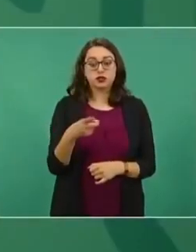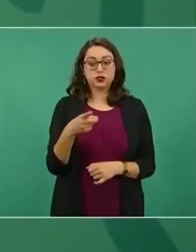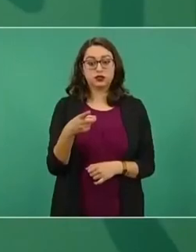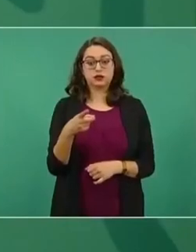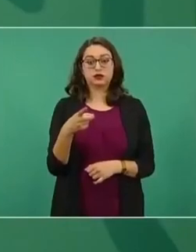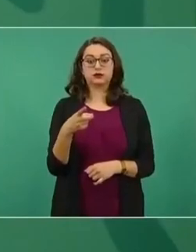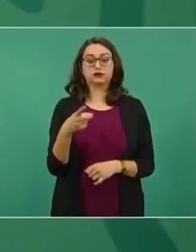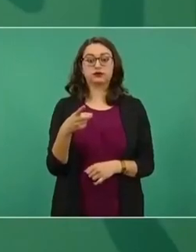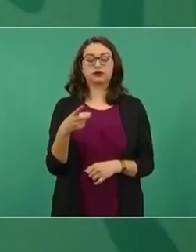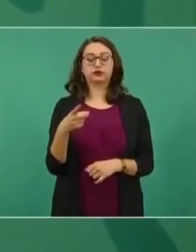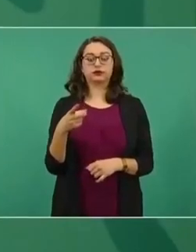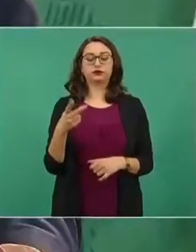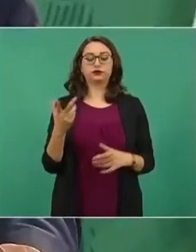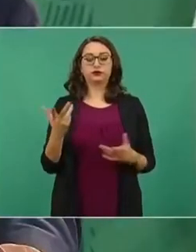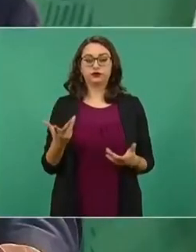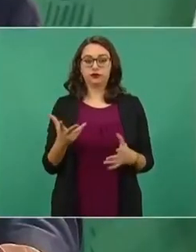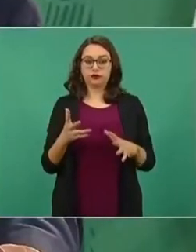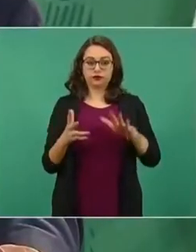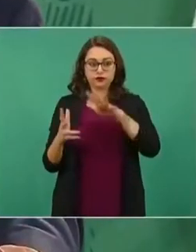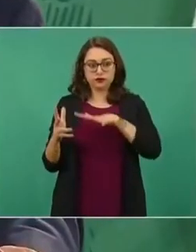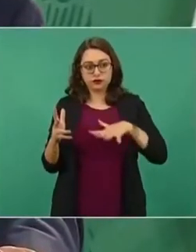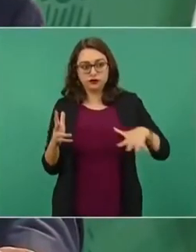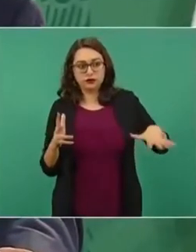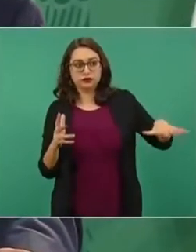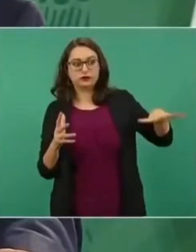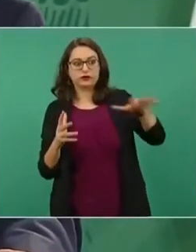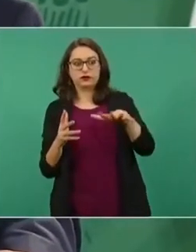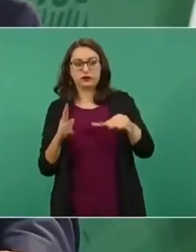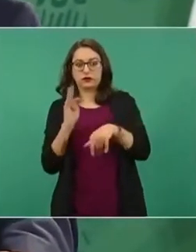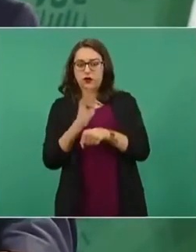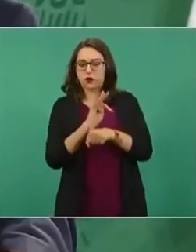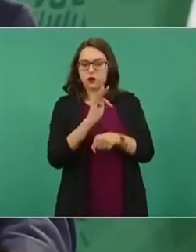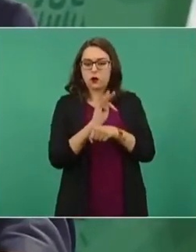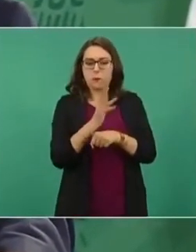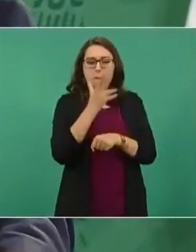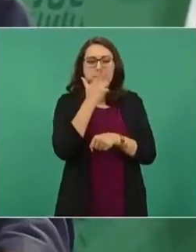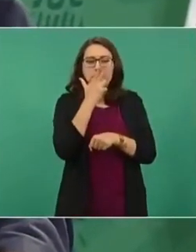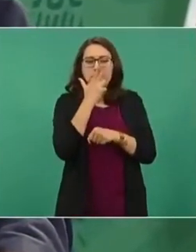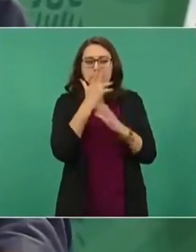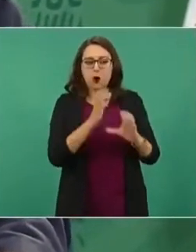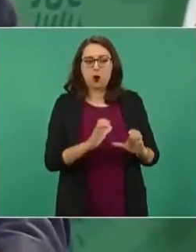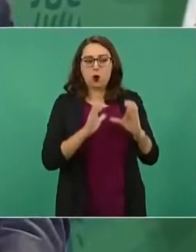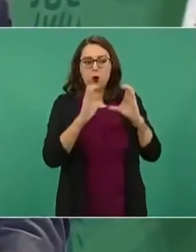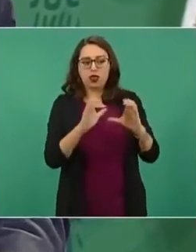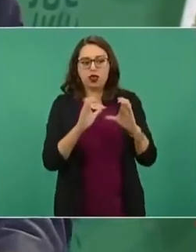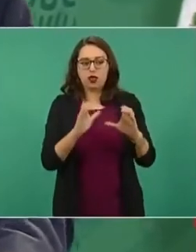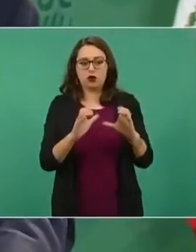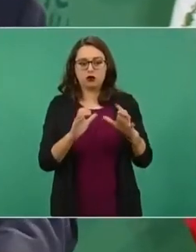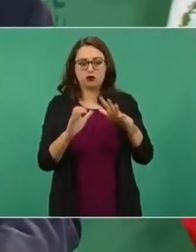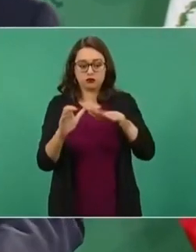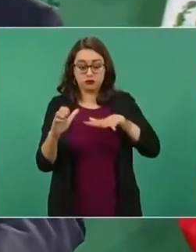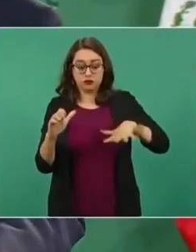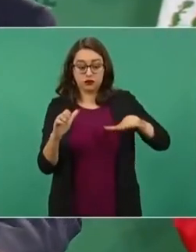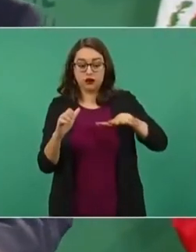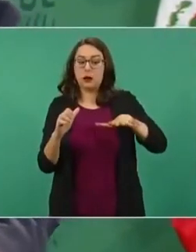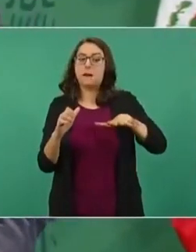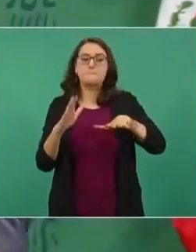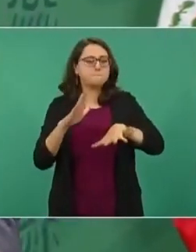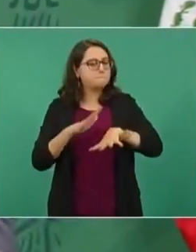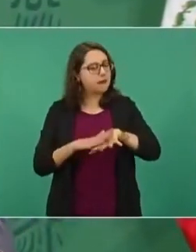la zona de reserva del sitio